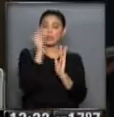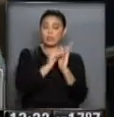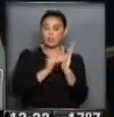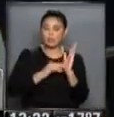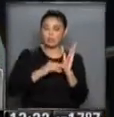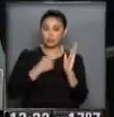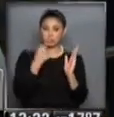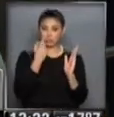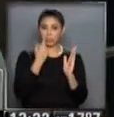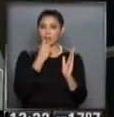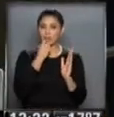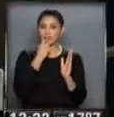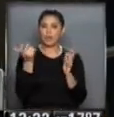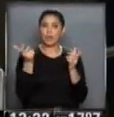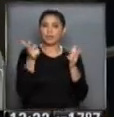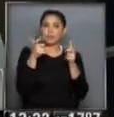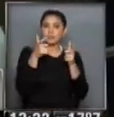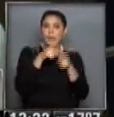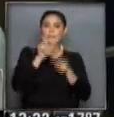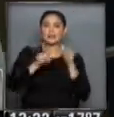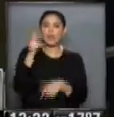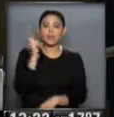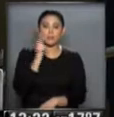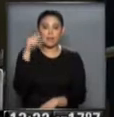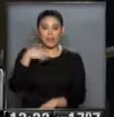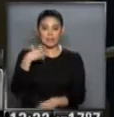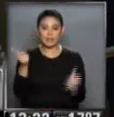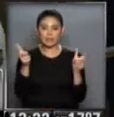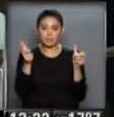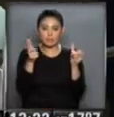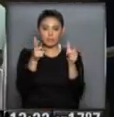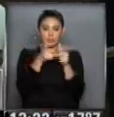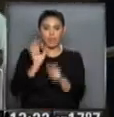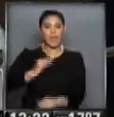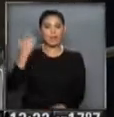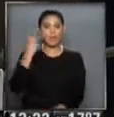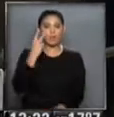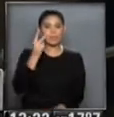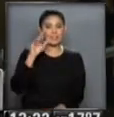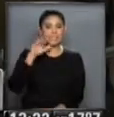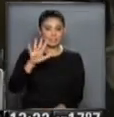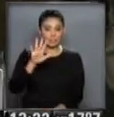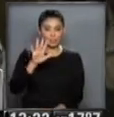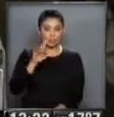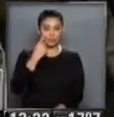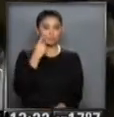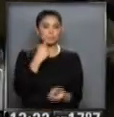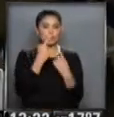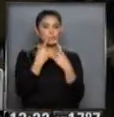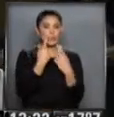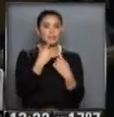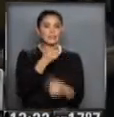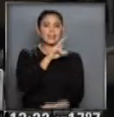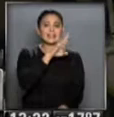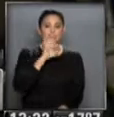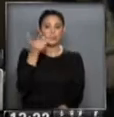alentadores, como es el descenso de la cantidad de personas que fuman en la Argentina. En el año 2005 este relevamiento daba que alrededor del 30%